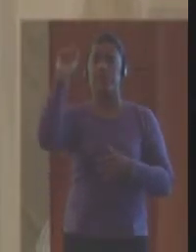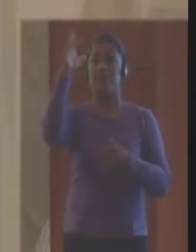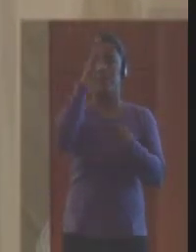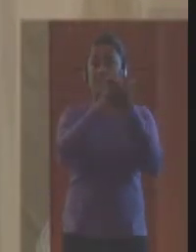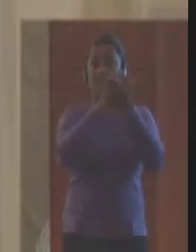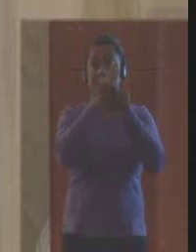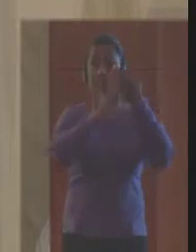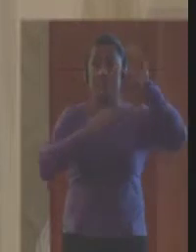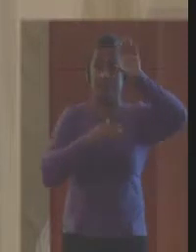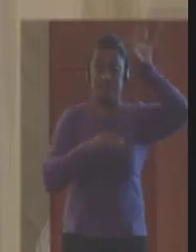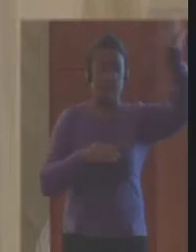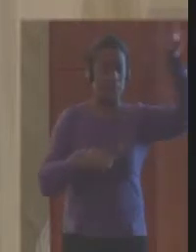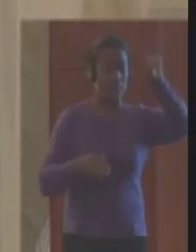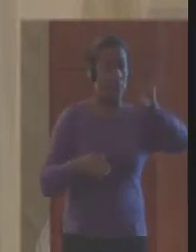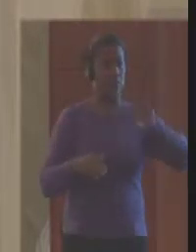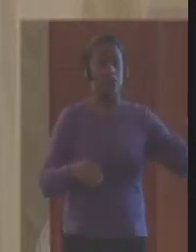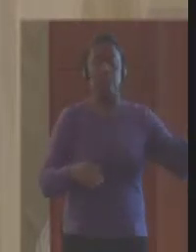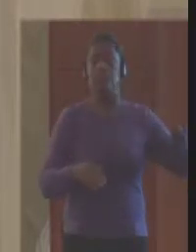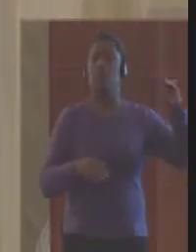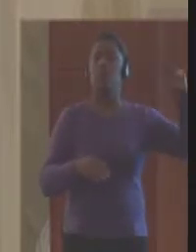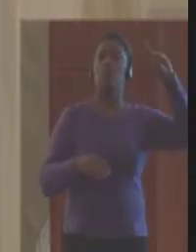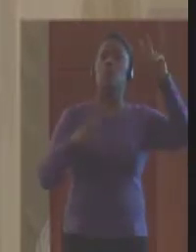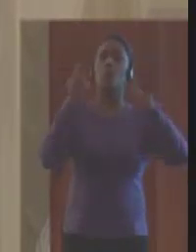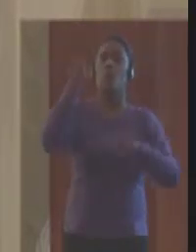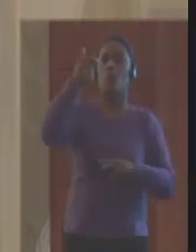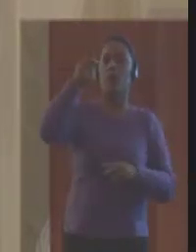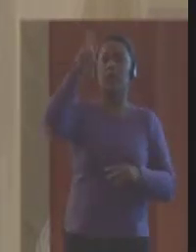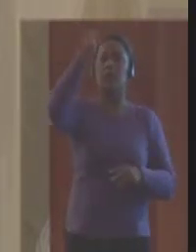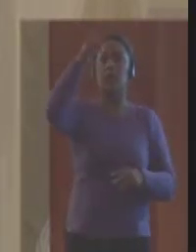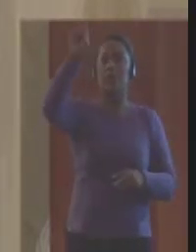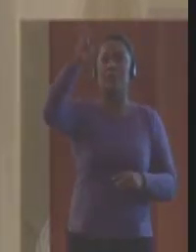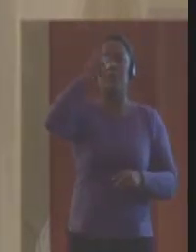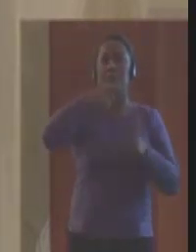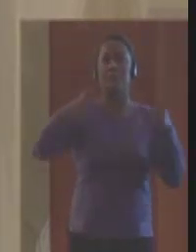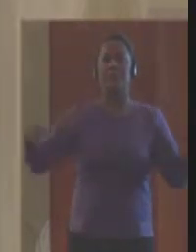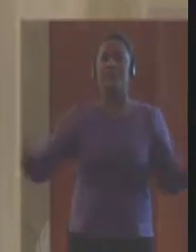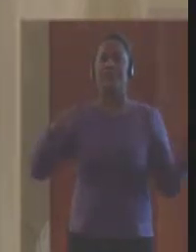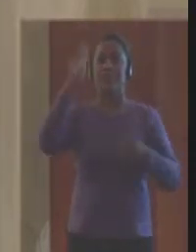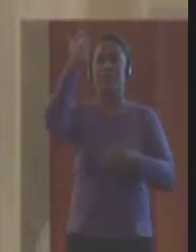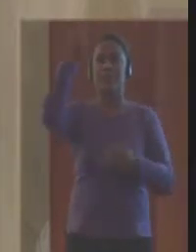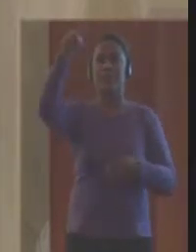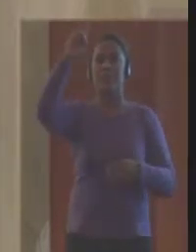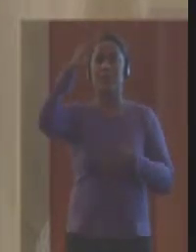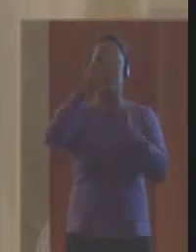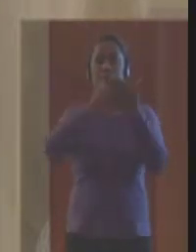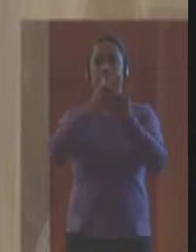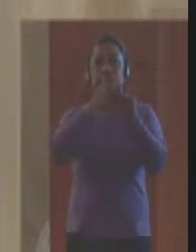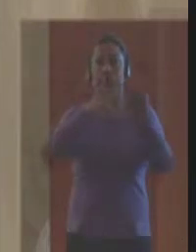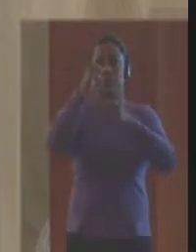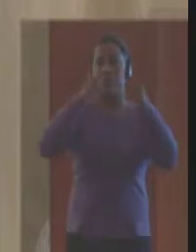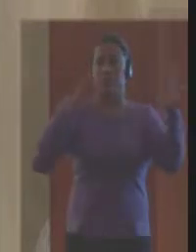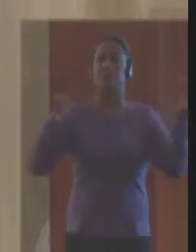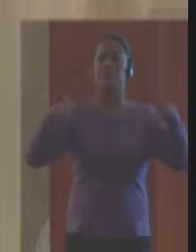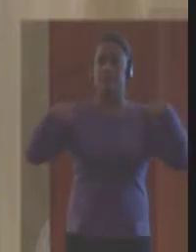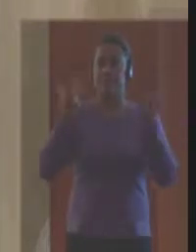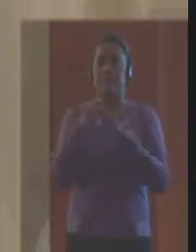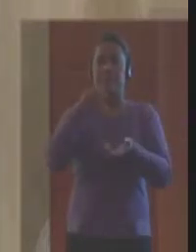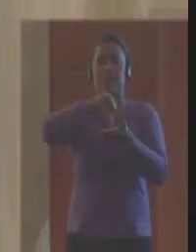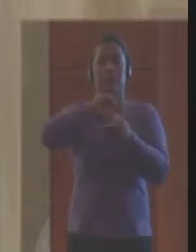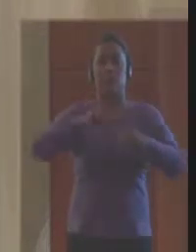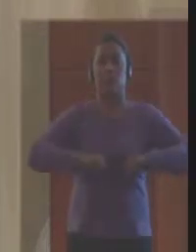parte tenemos casi 2 millones de personas, de las 7,5 millones de personas que viven en